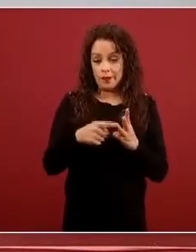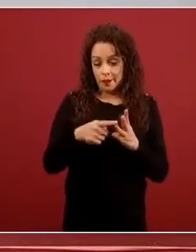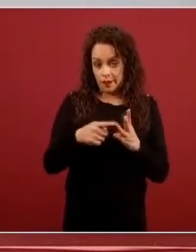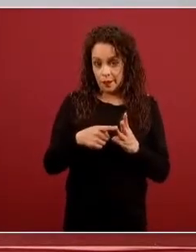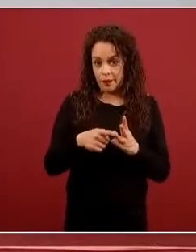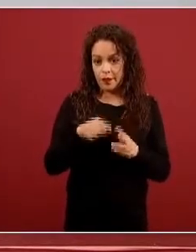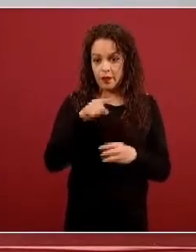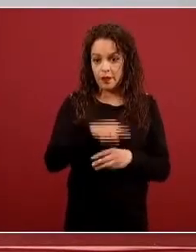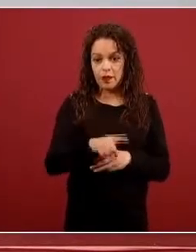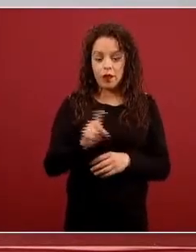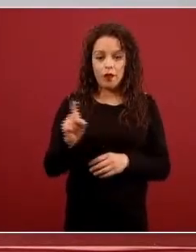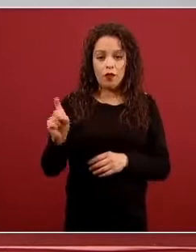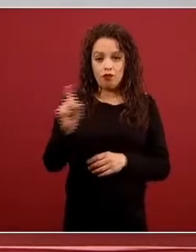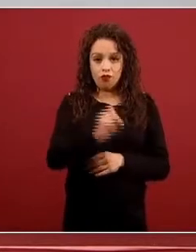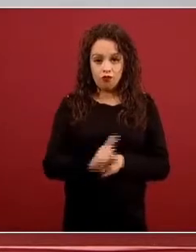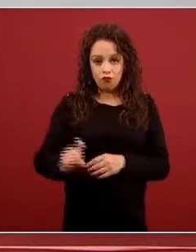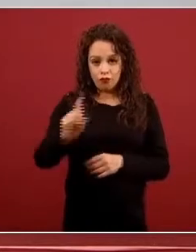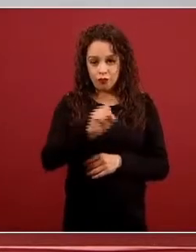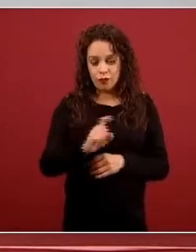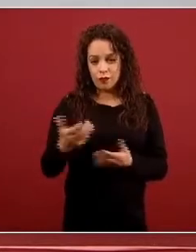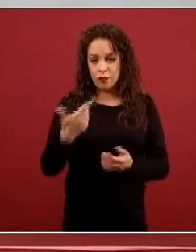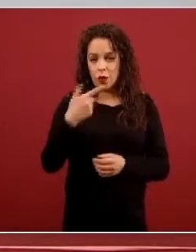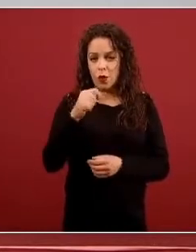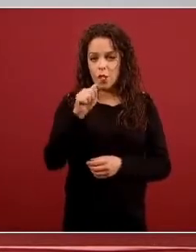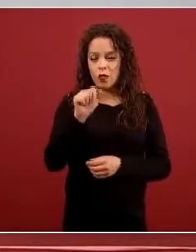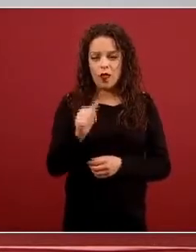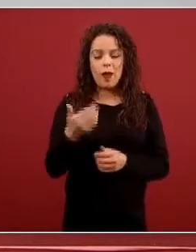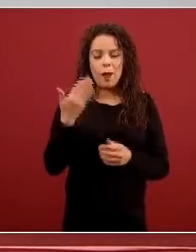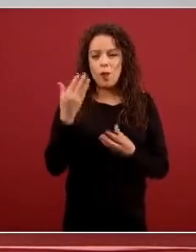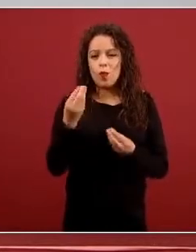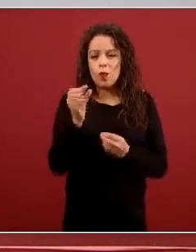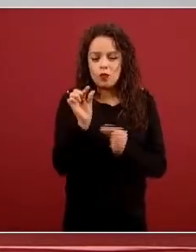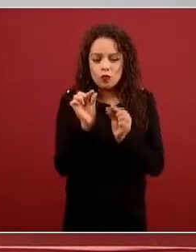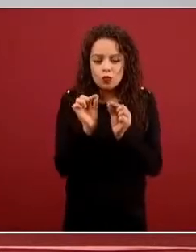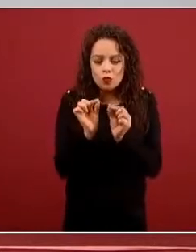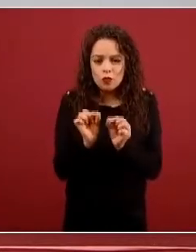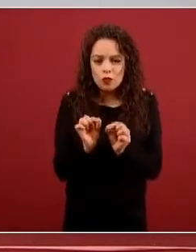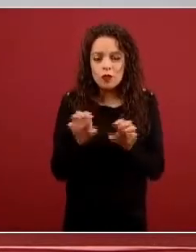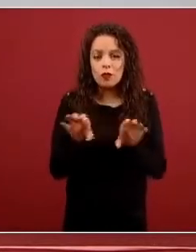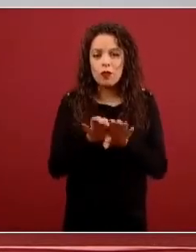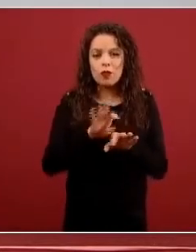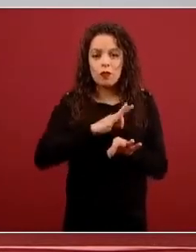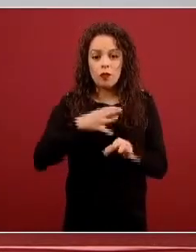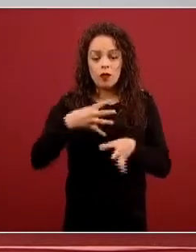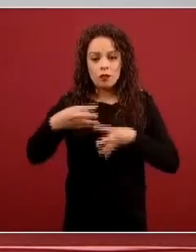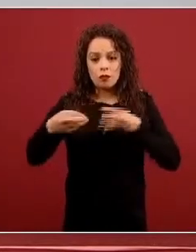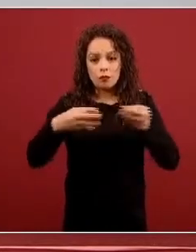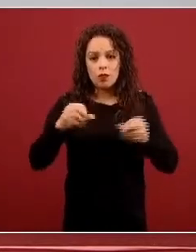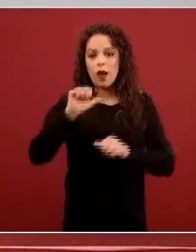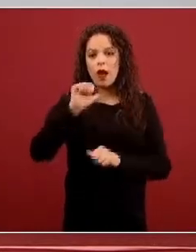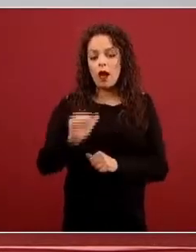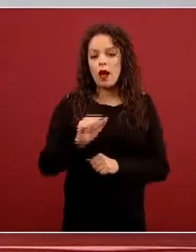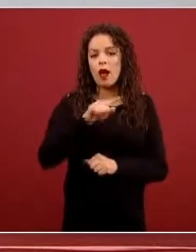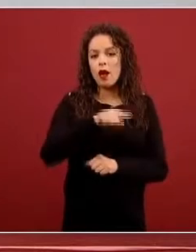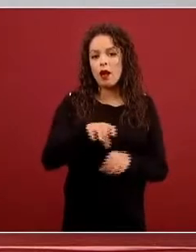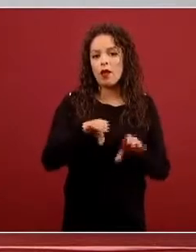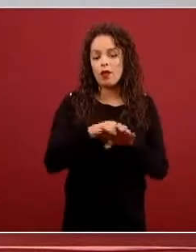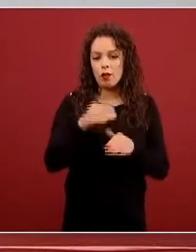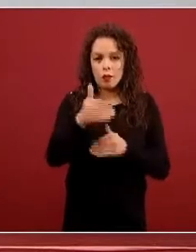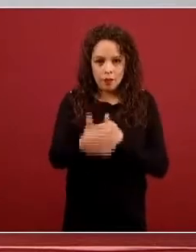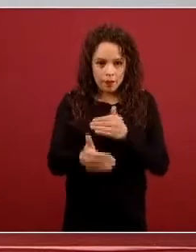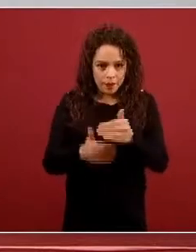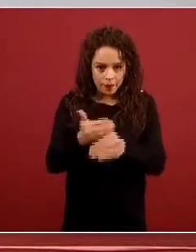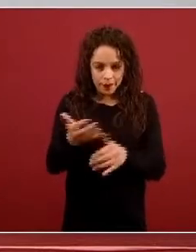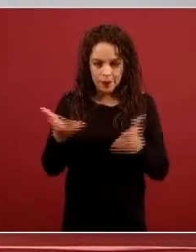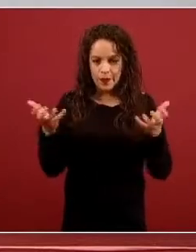aerosoles, que son unas gotitas muy pequeñitas, solo se transmiten durante ciertos procedimientos. El único procedimiento que